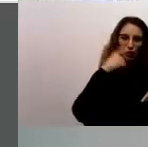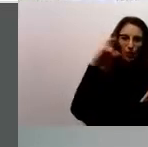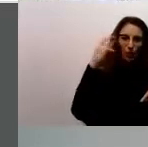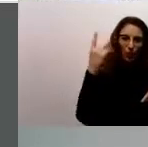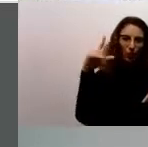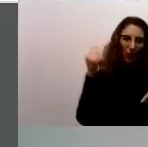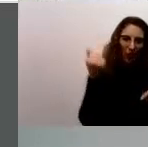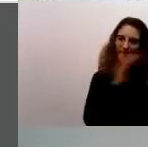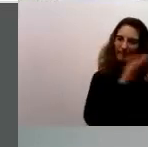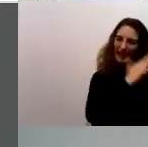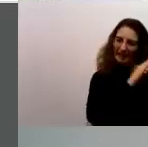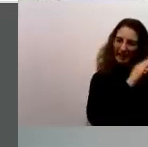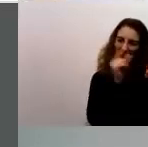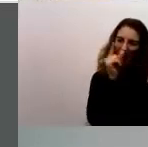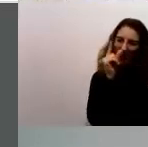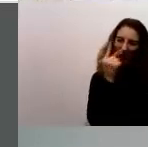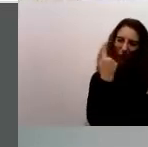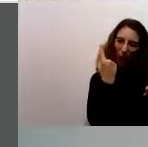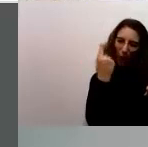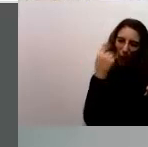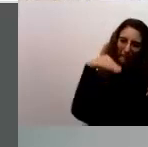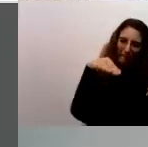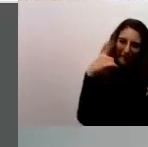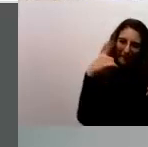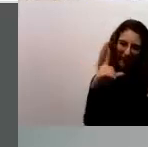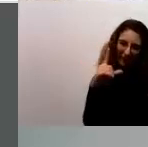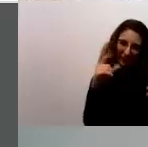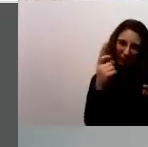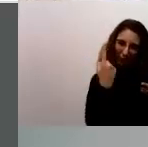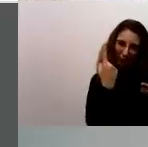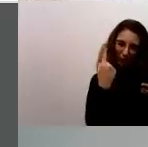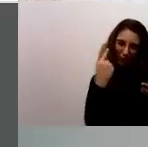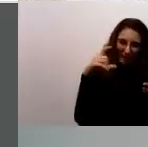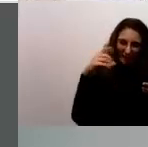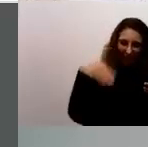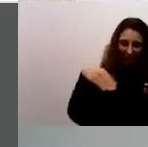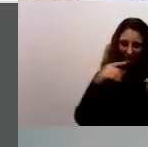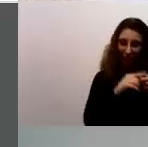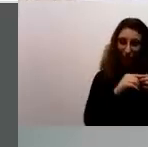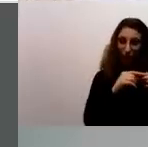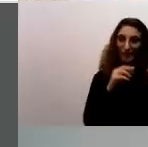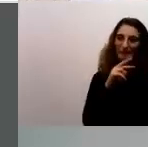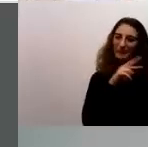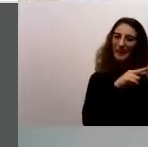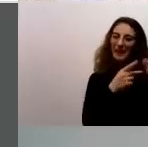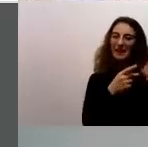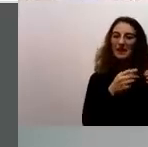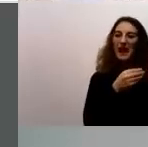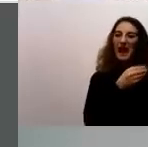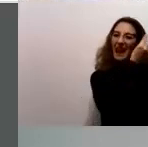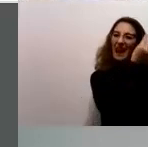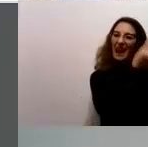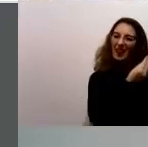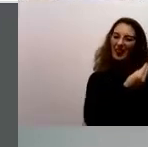un milímetro y un centímetro y medio. Para símbolos será de 2 milímetros. El ancho del trazo debe ser de